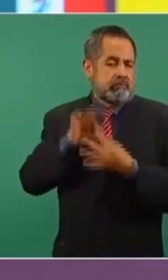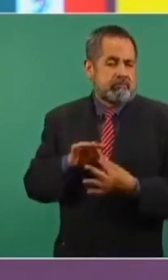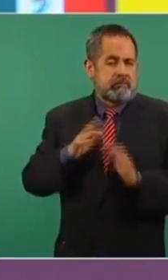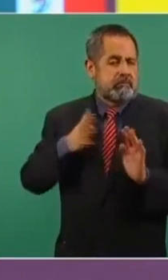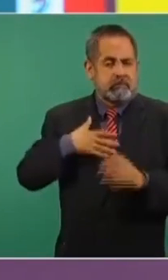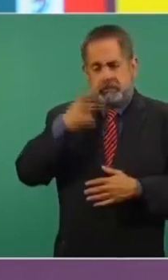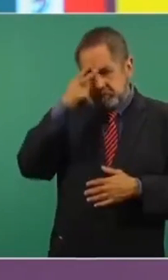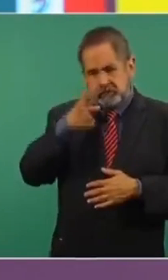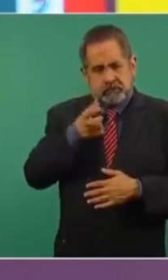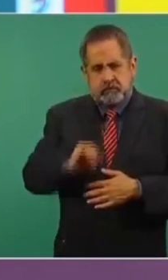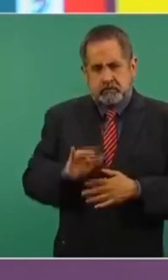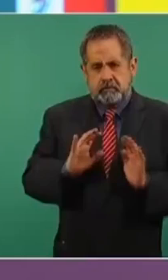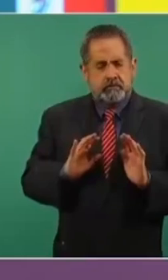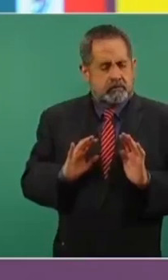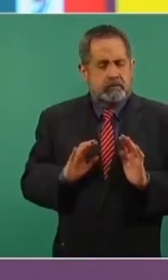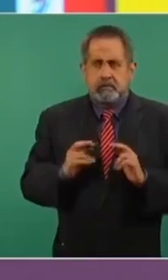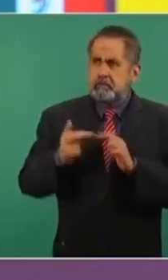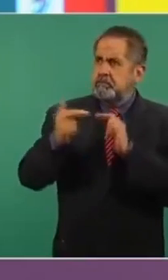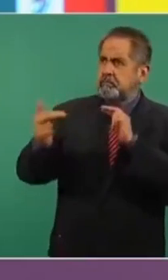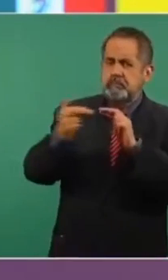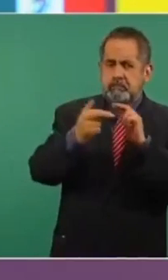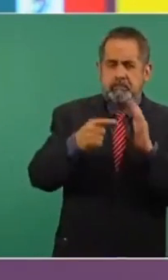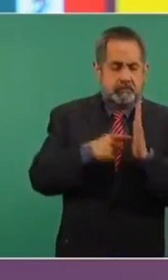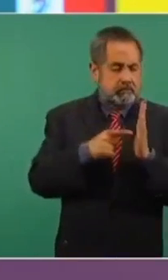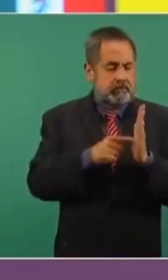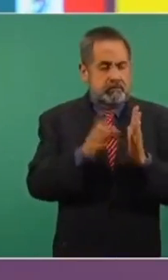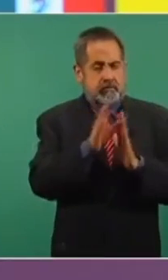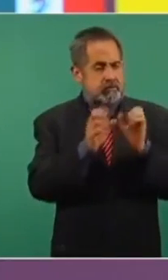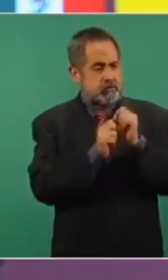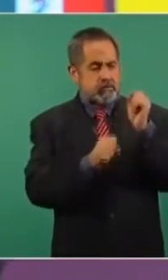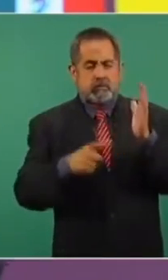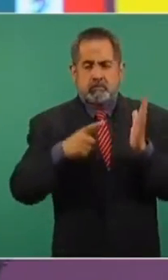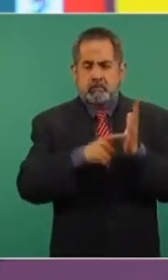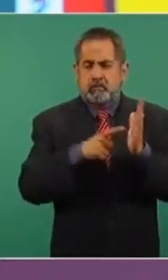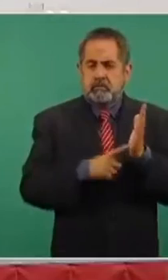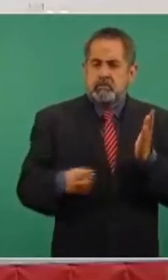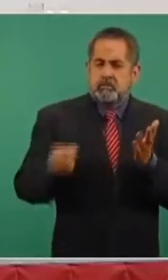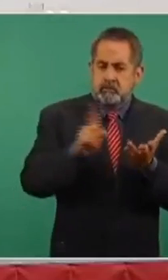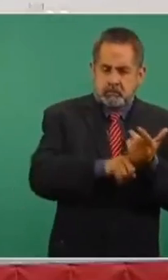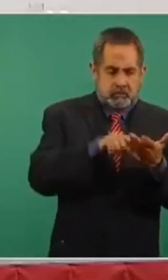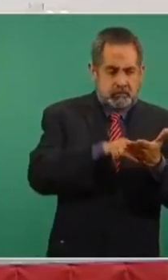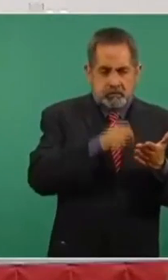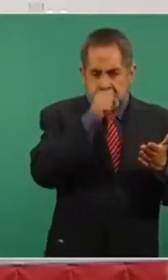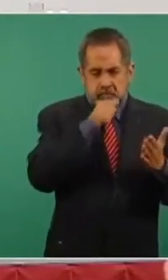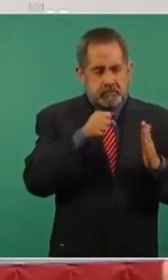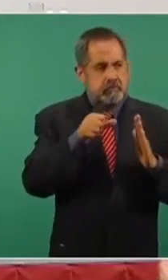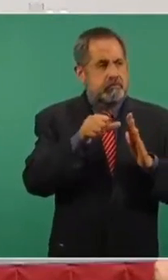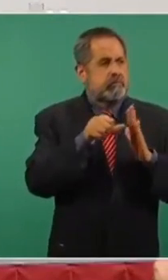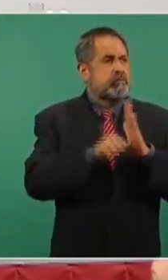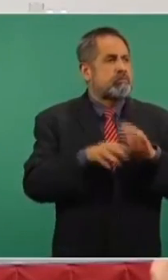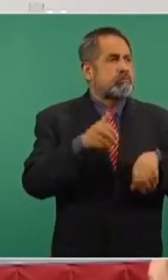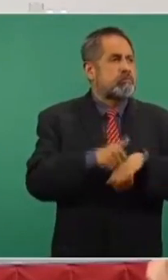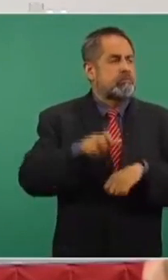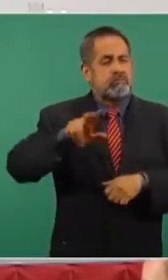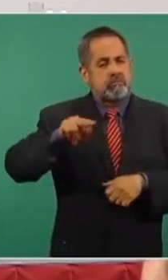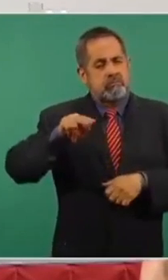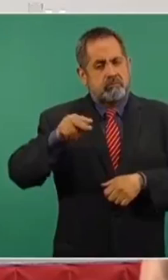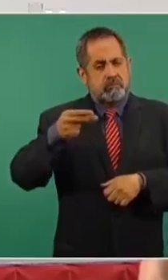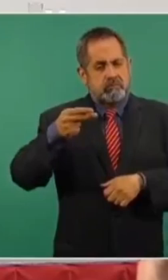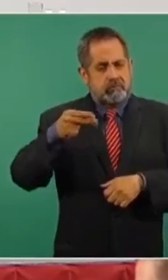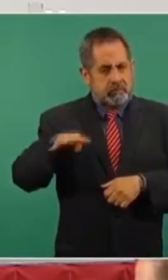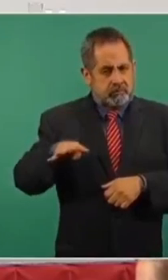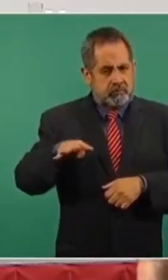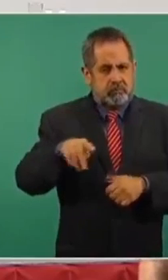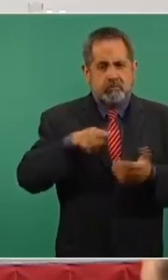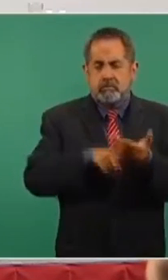exterior de México, sustentada en el artículo 89 de nuestra Constitución,